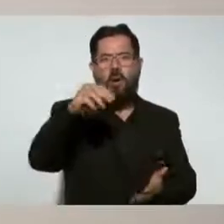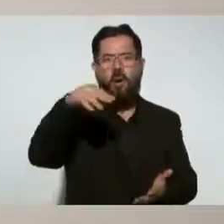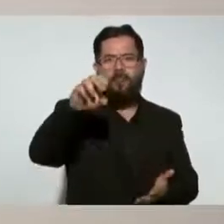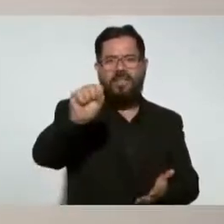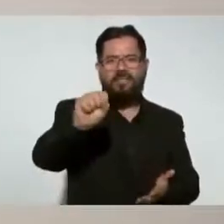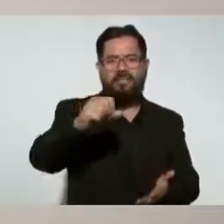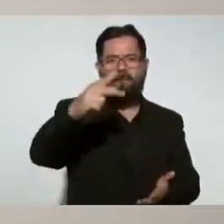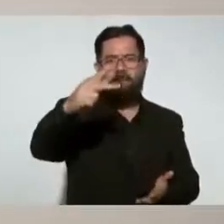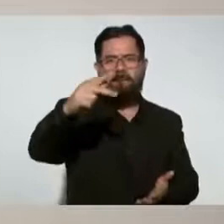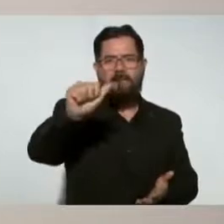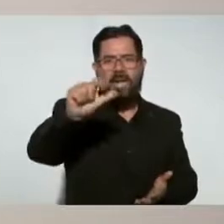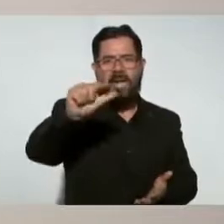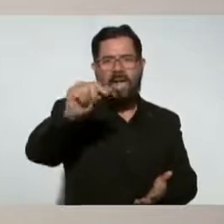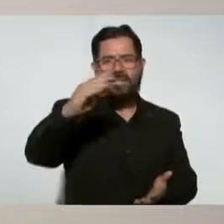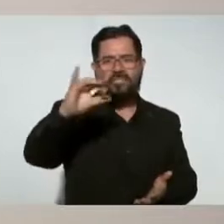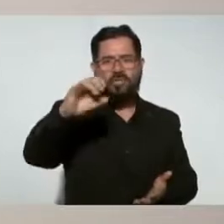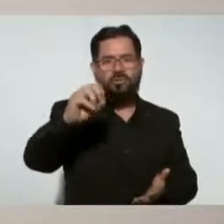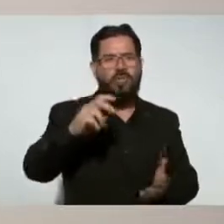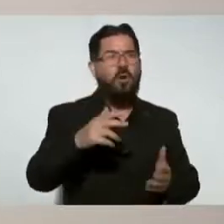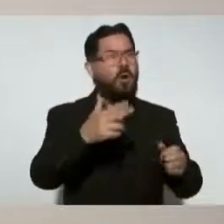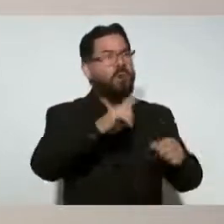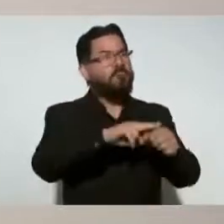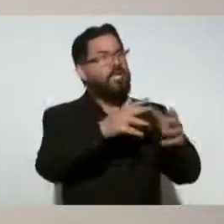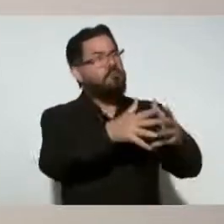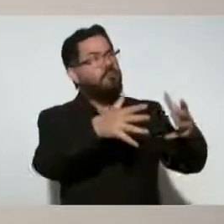grande que había quedado